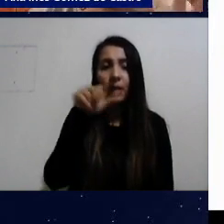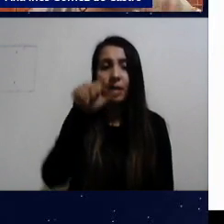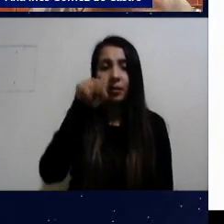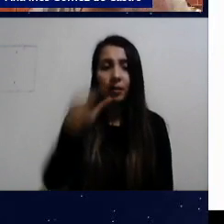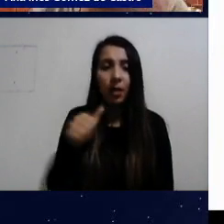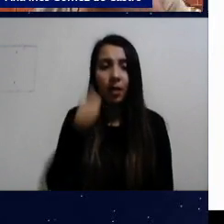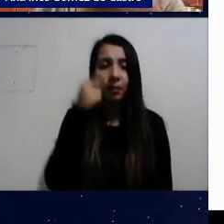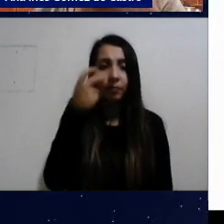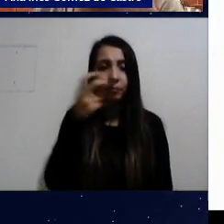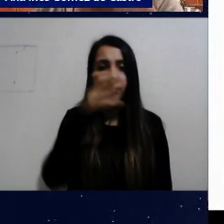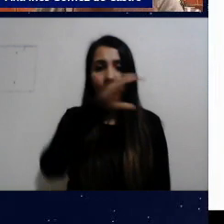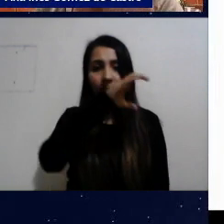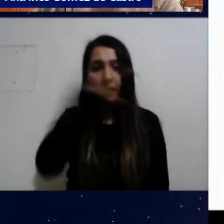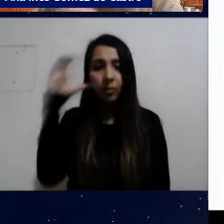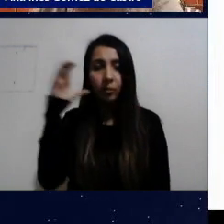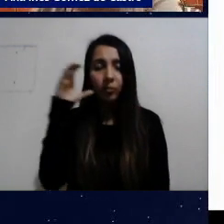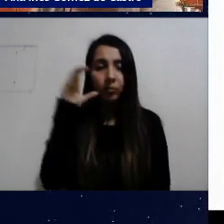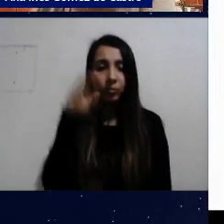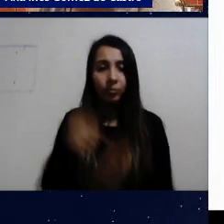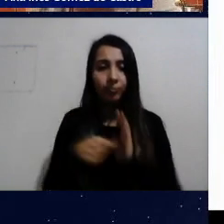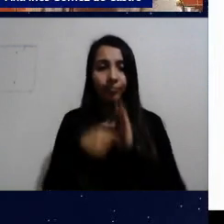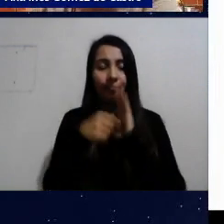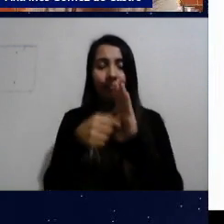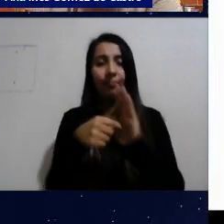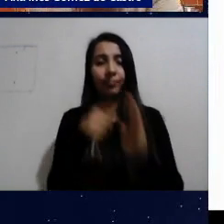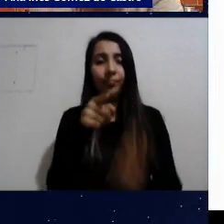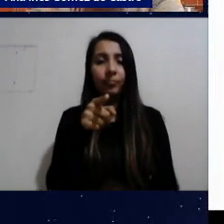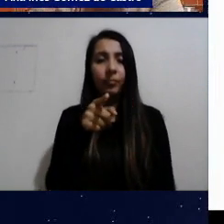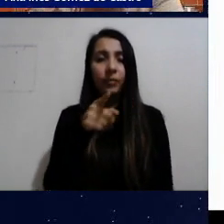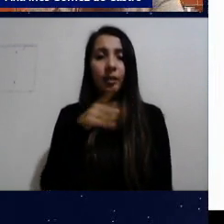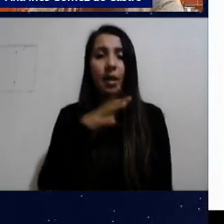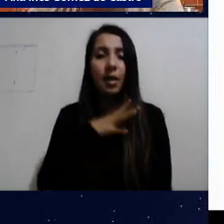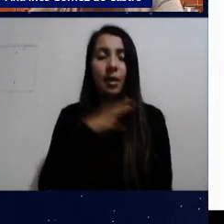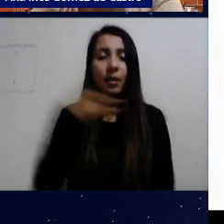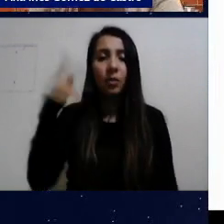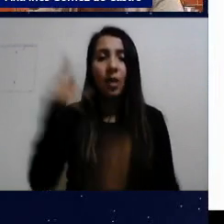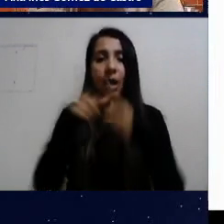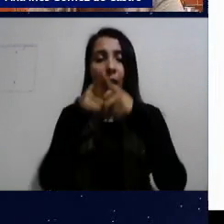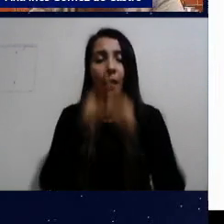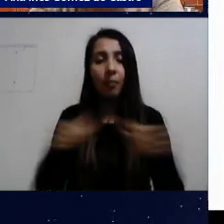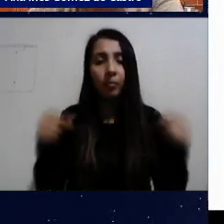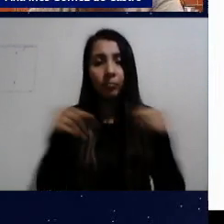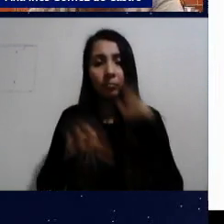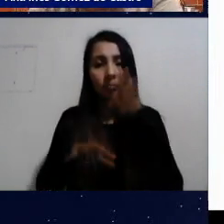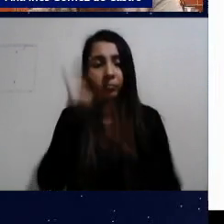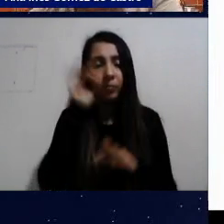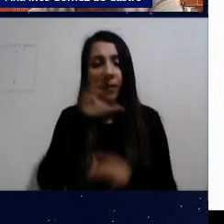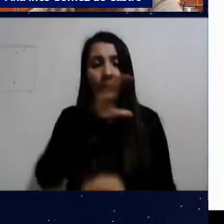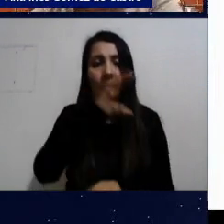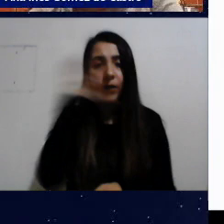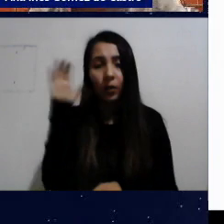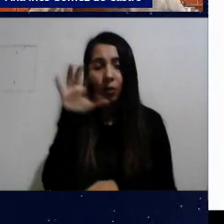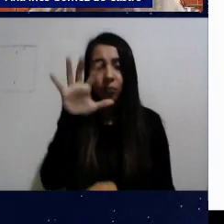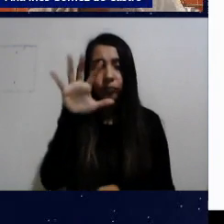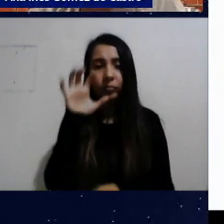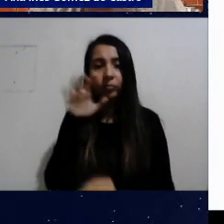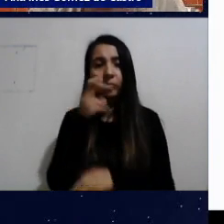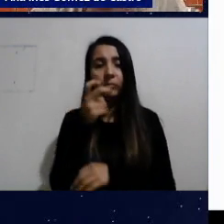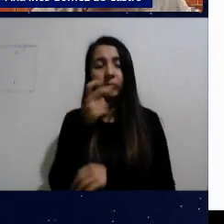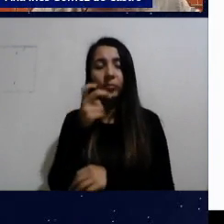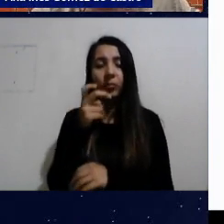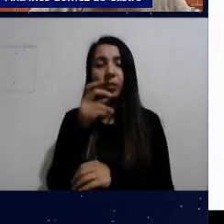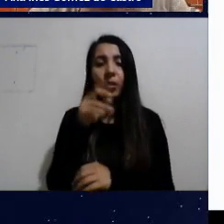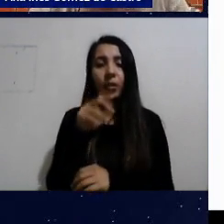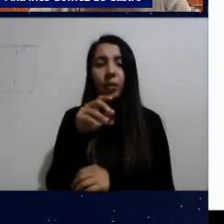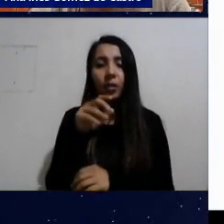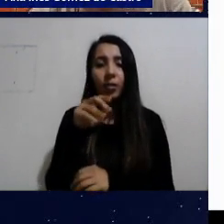se la lleva JAXA, la Agencia Espacial Japonesa, que ha obtenido esta imagen de la envoltura de hidrógeno alrededor de la Tierra. Esta